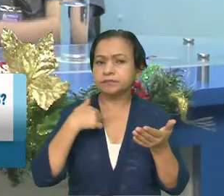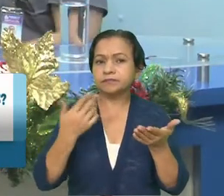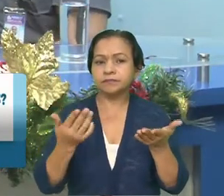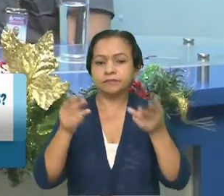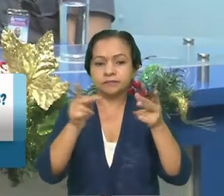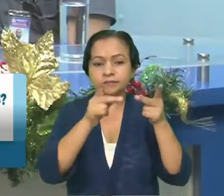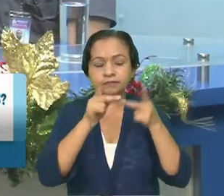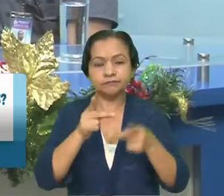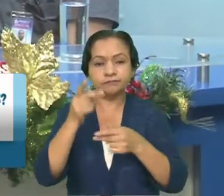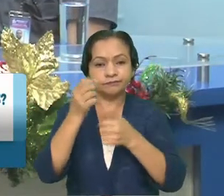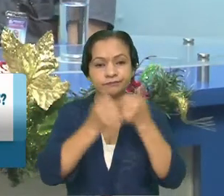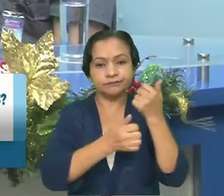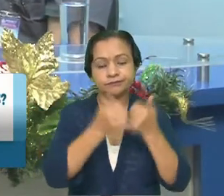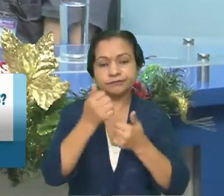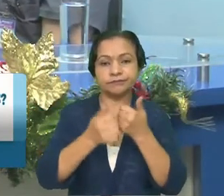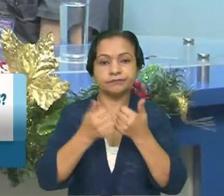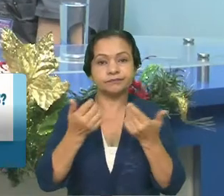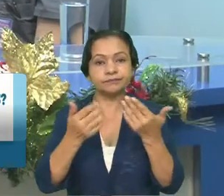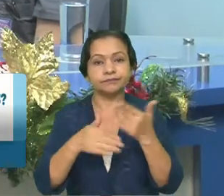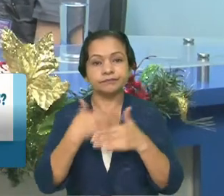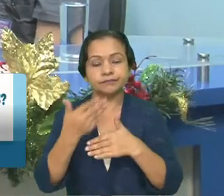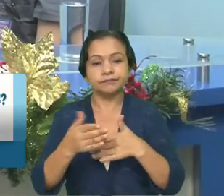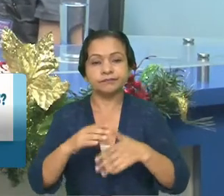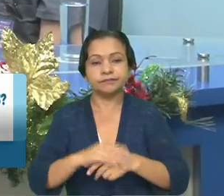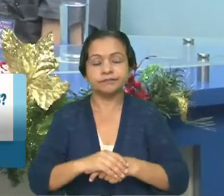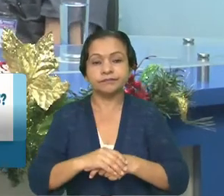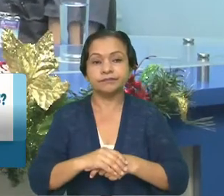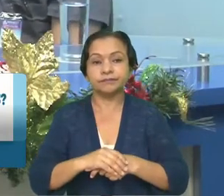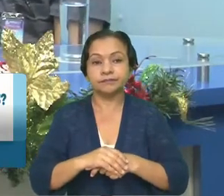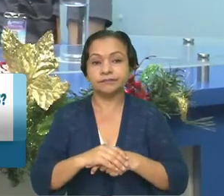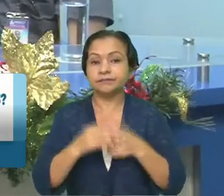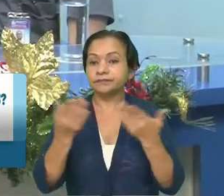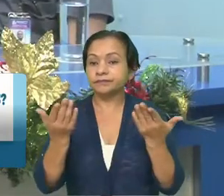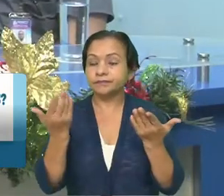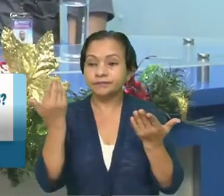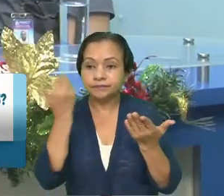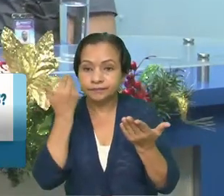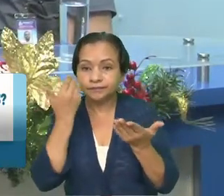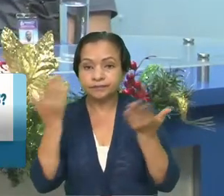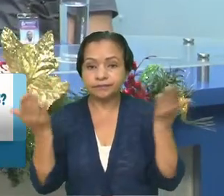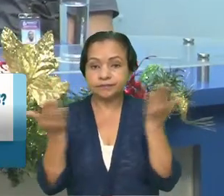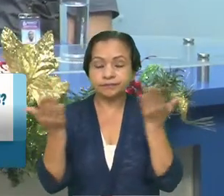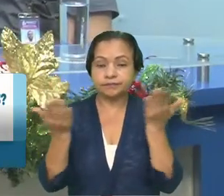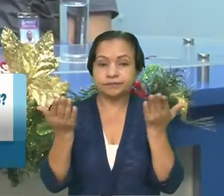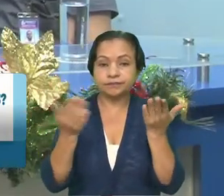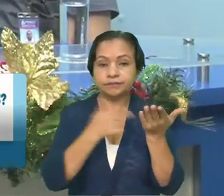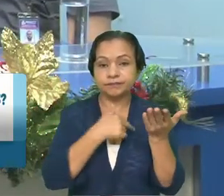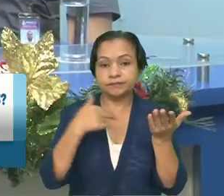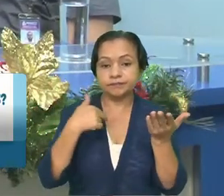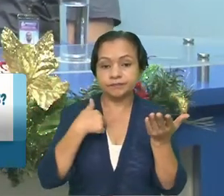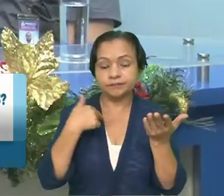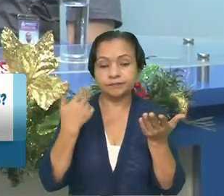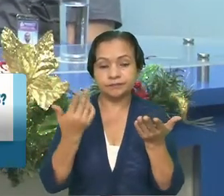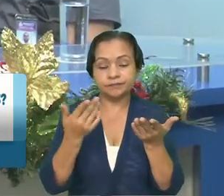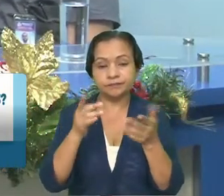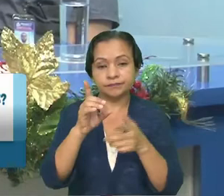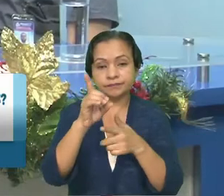el paciente va a presentar las manifestaciones clínicas. Hablemos de esas manifestaciones, de esos síntomas que da el proceso